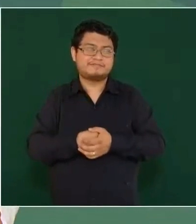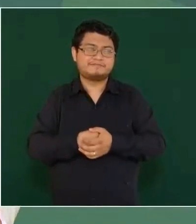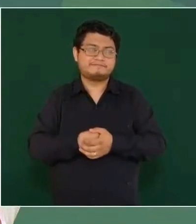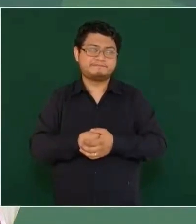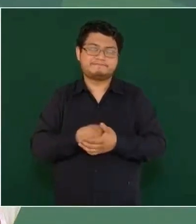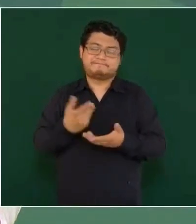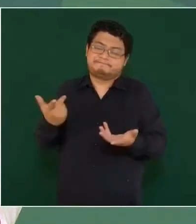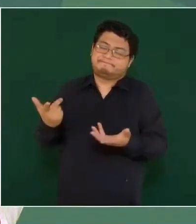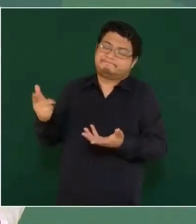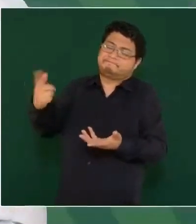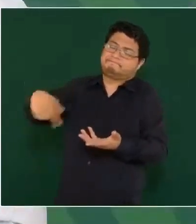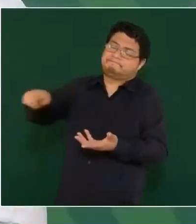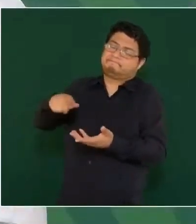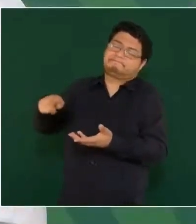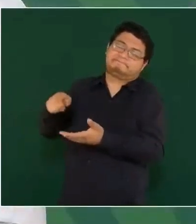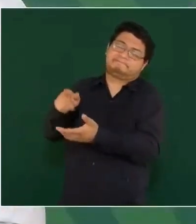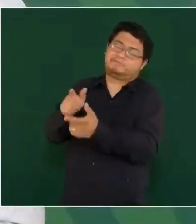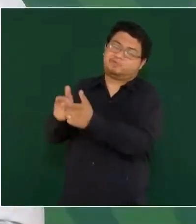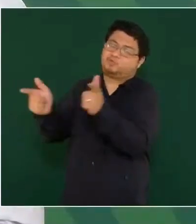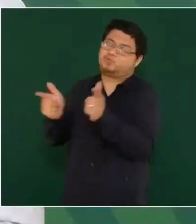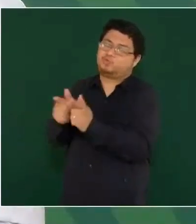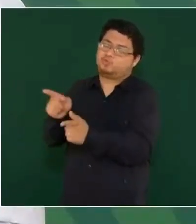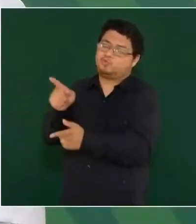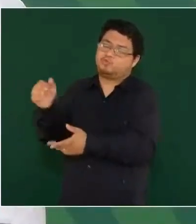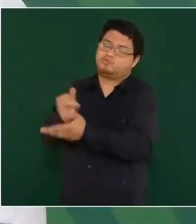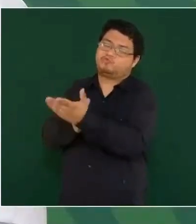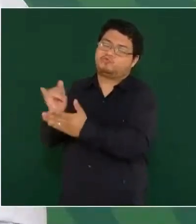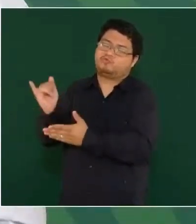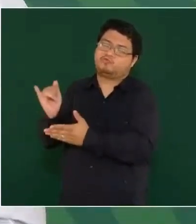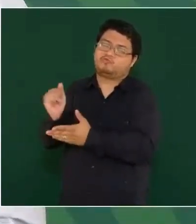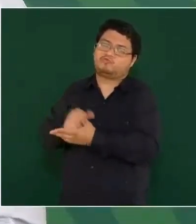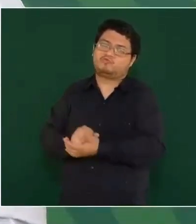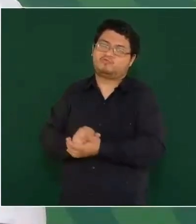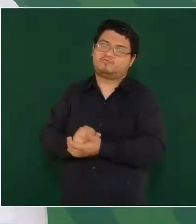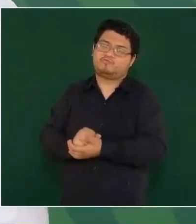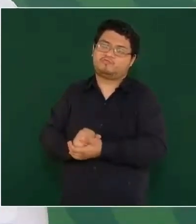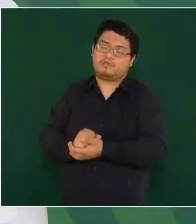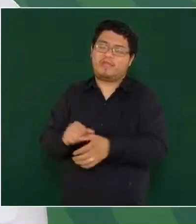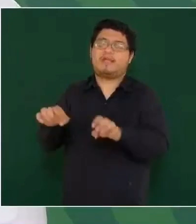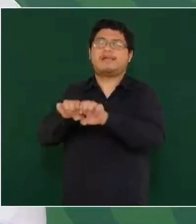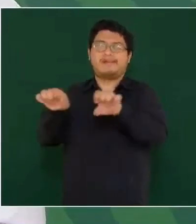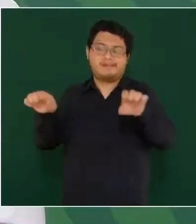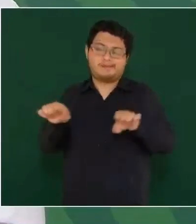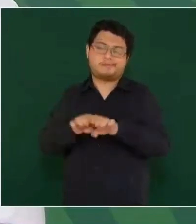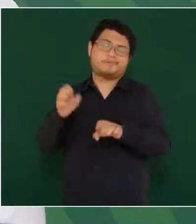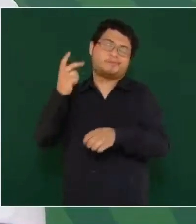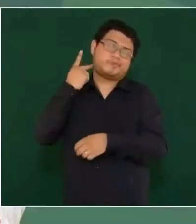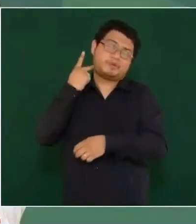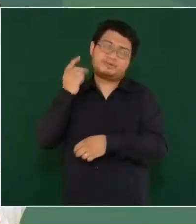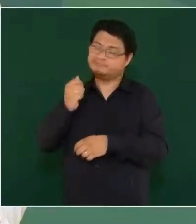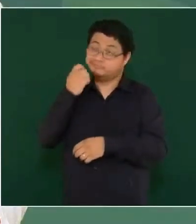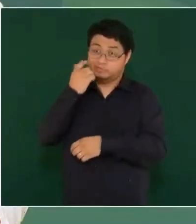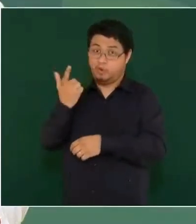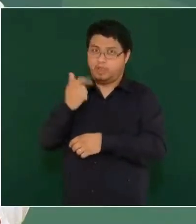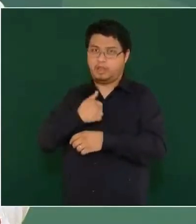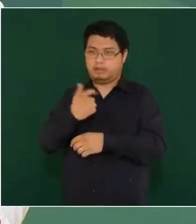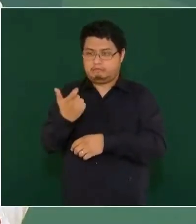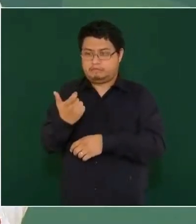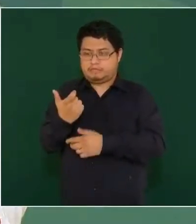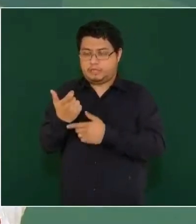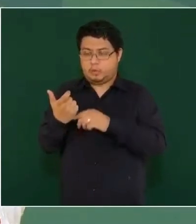un grupo de élite son los partidos y no quieren quedarse sin